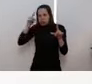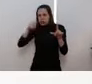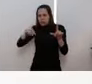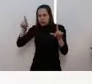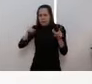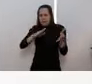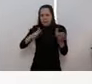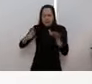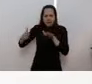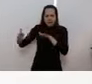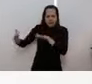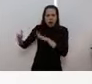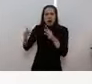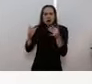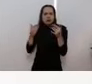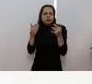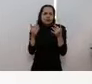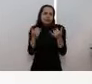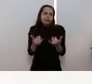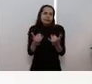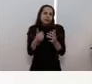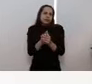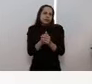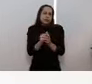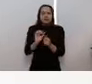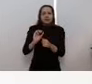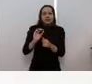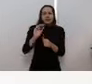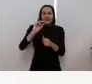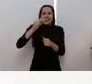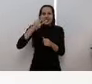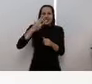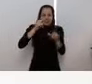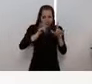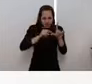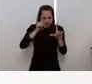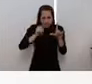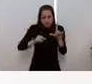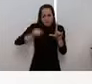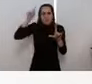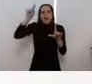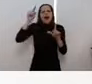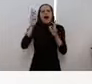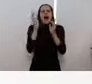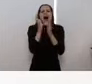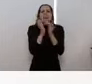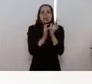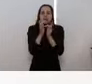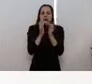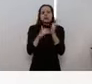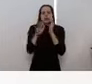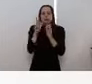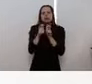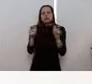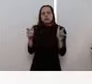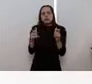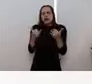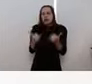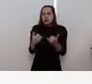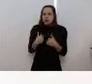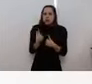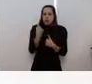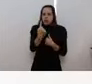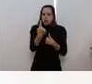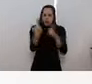estamos en un tercer pico que empezamos en el mes de abril y que ha ido incrementando entonces el tener un solo plan de